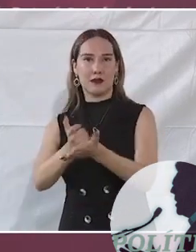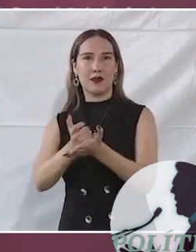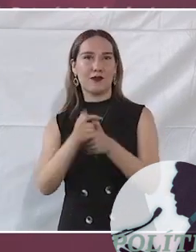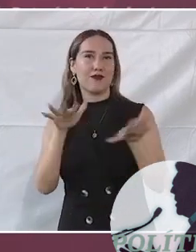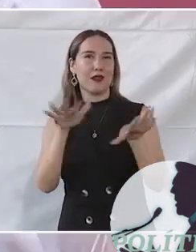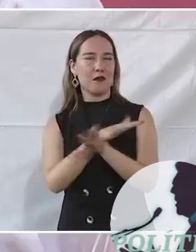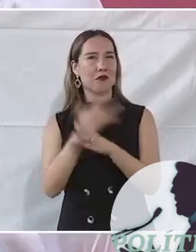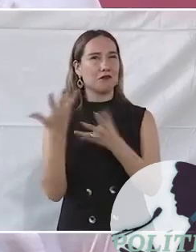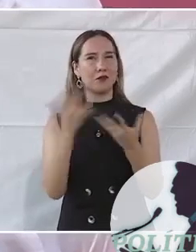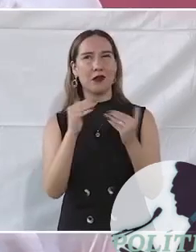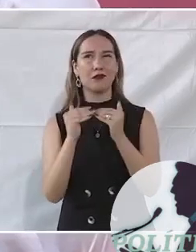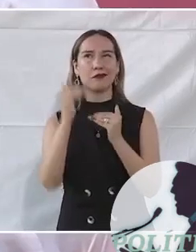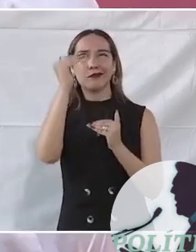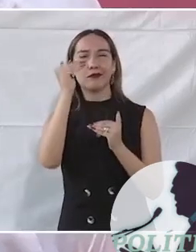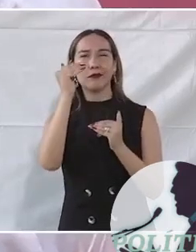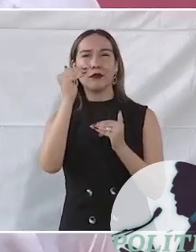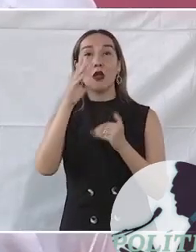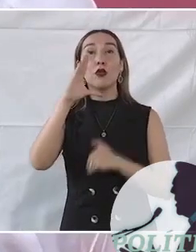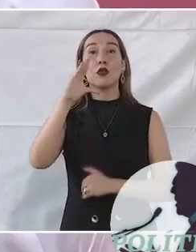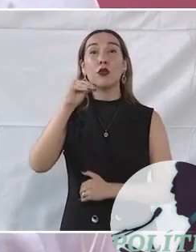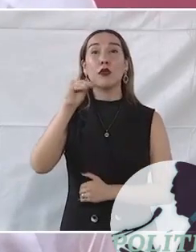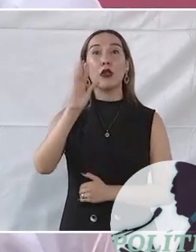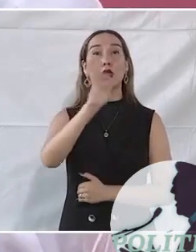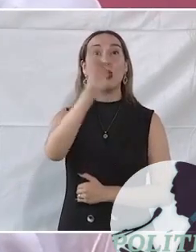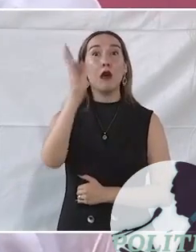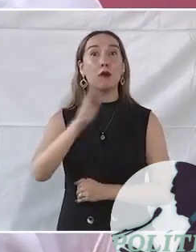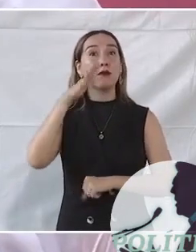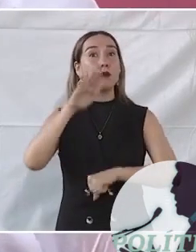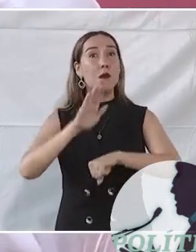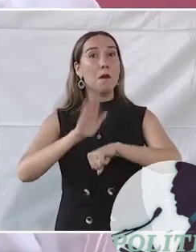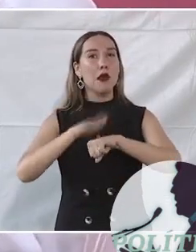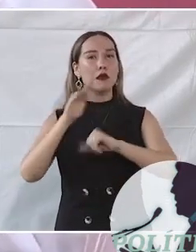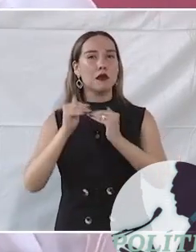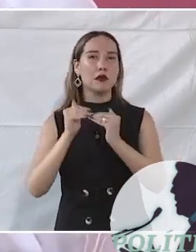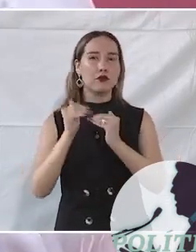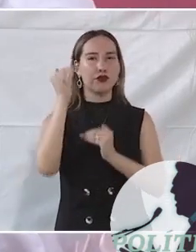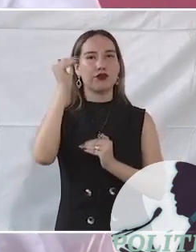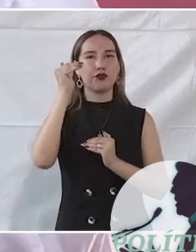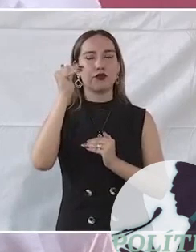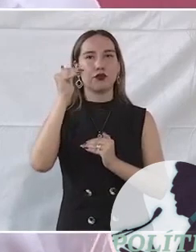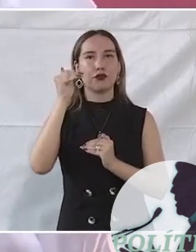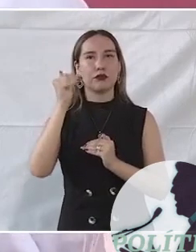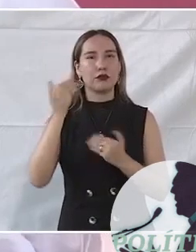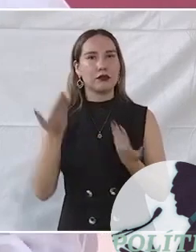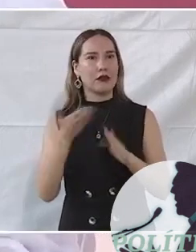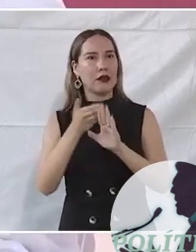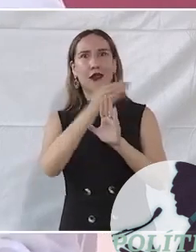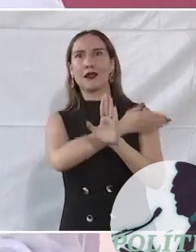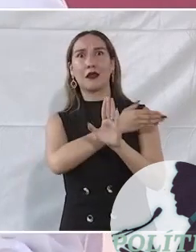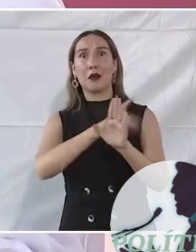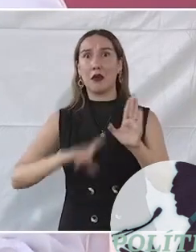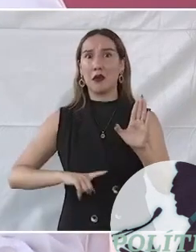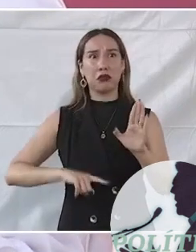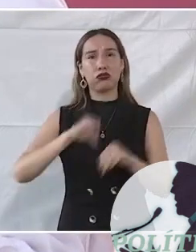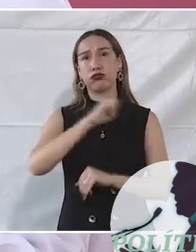ha aumentado casi 90% desde que estamos en el gobierno. Esto no sucedía en